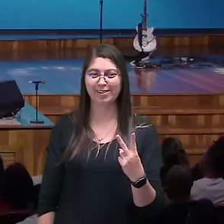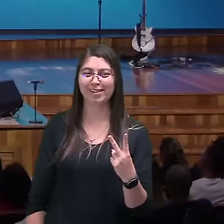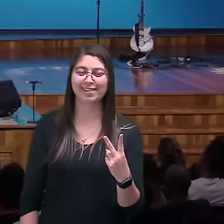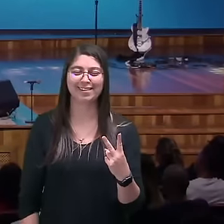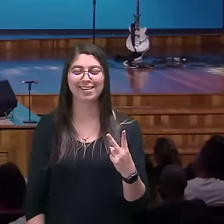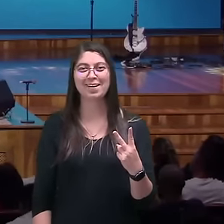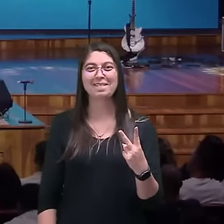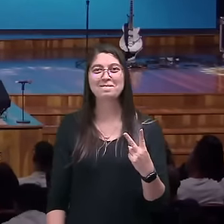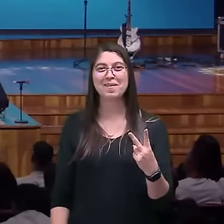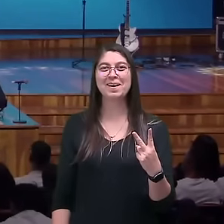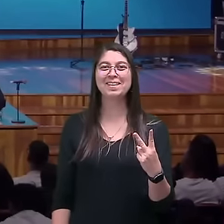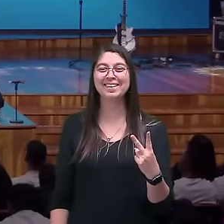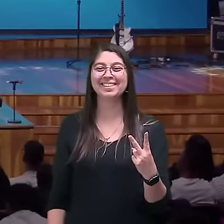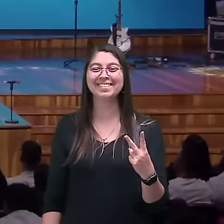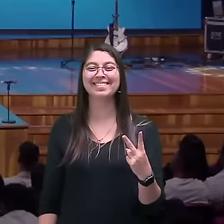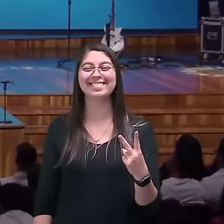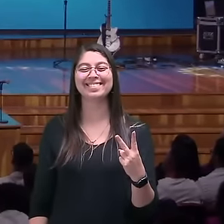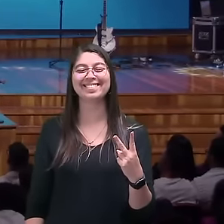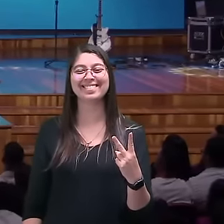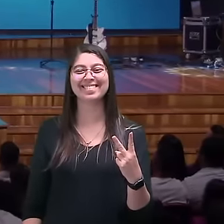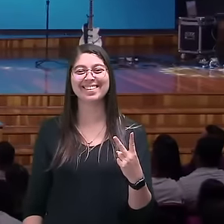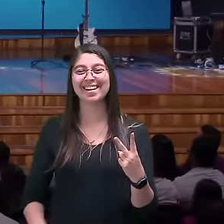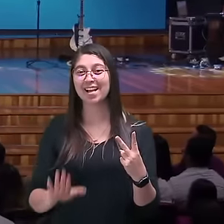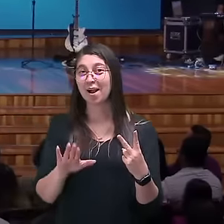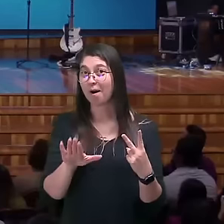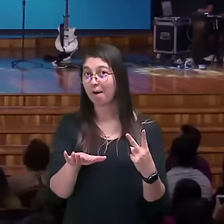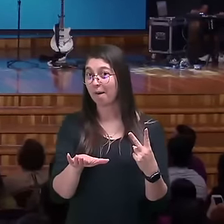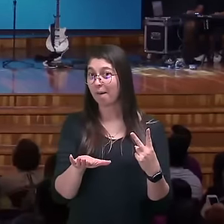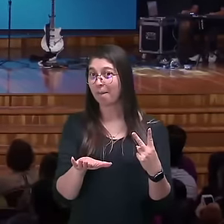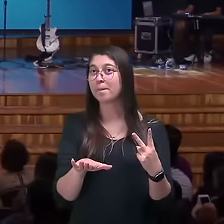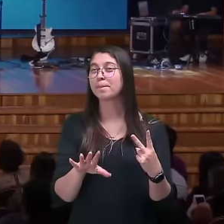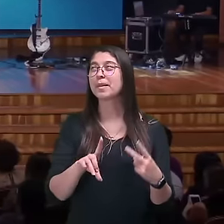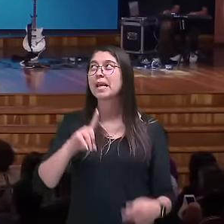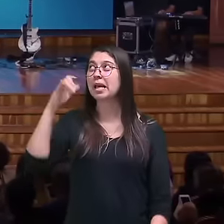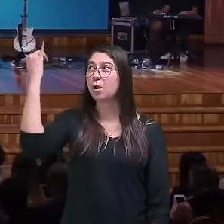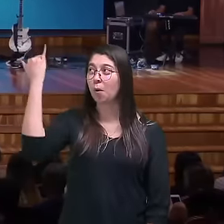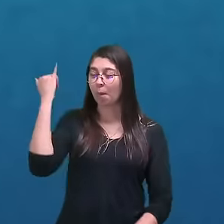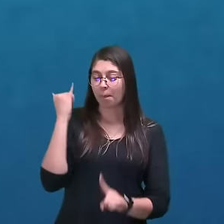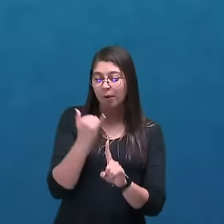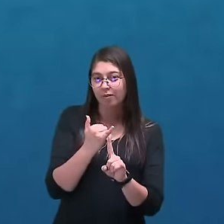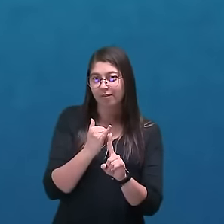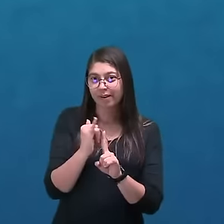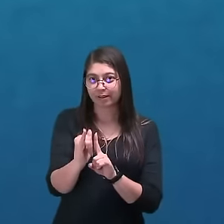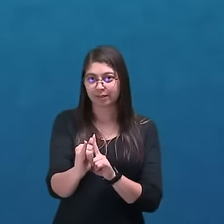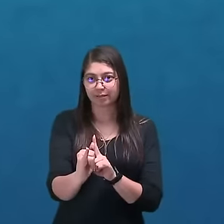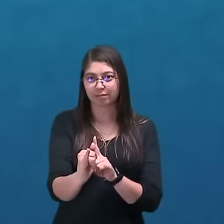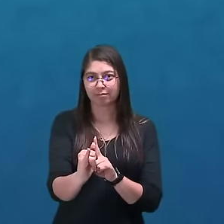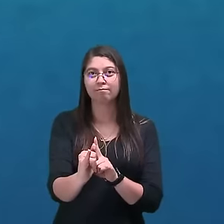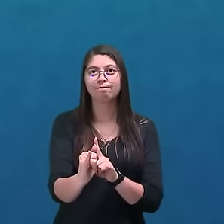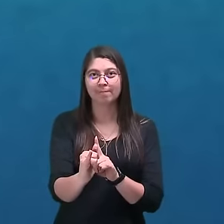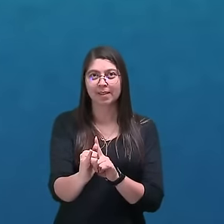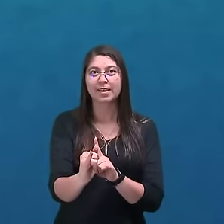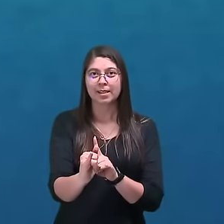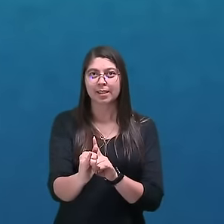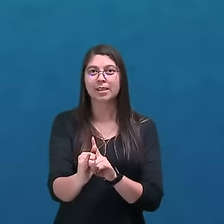Dios va a colocar una profeta o un profeta que no abre mao de vosé.